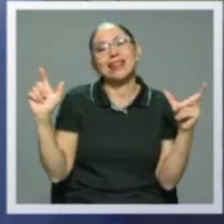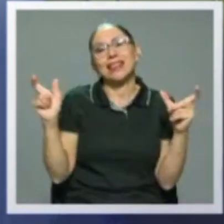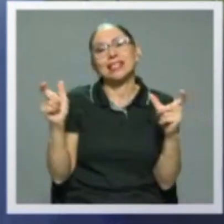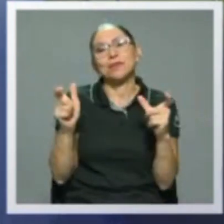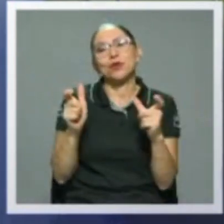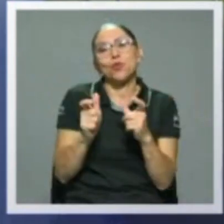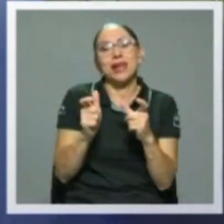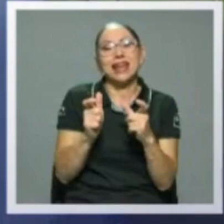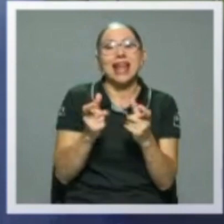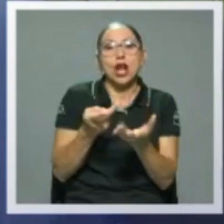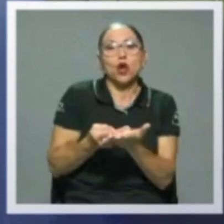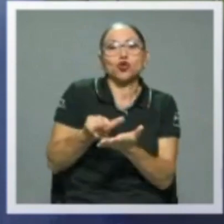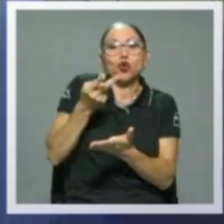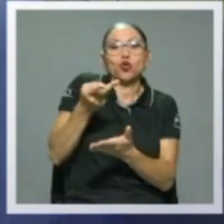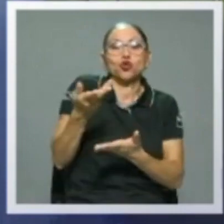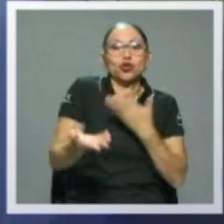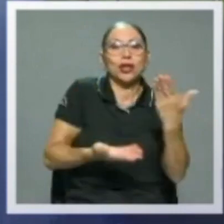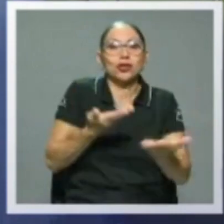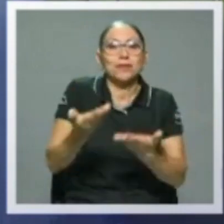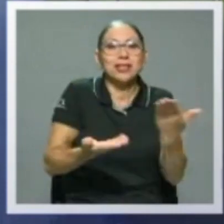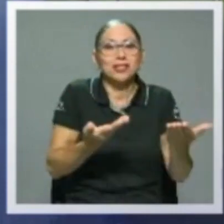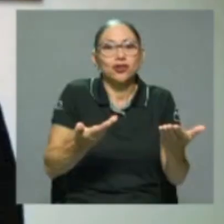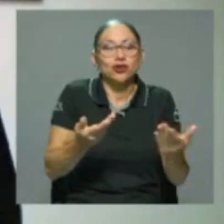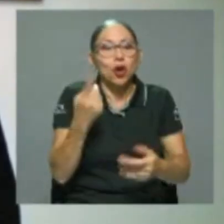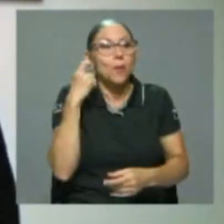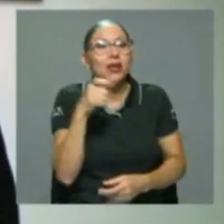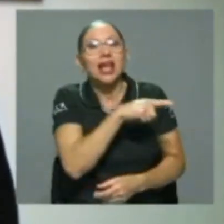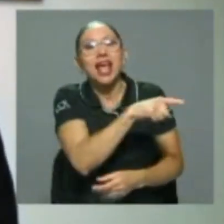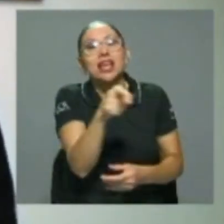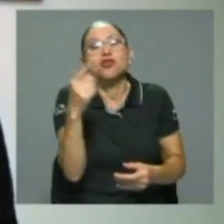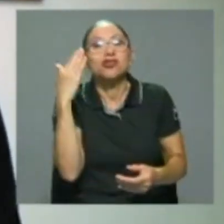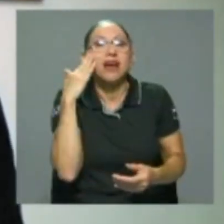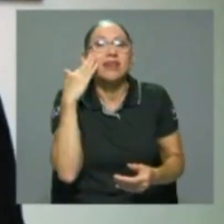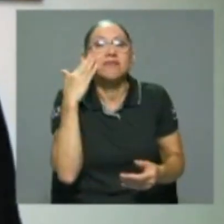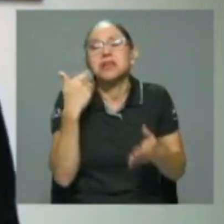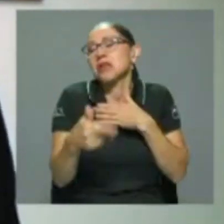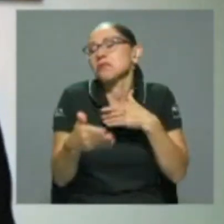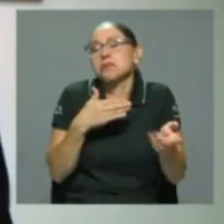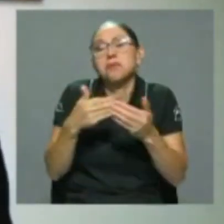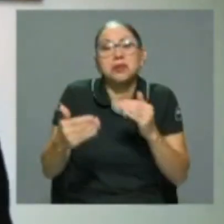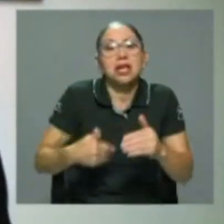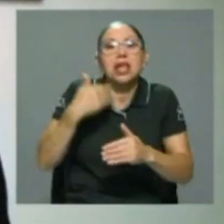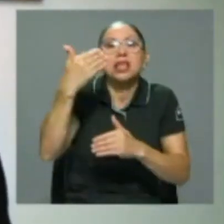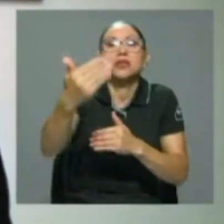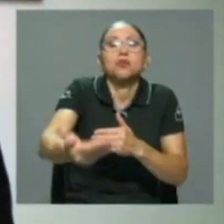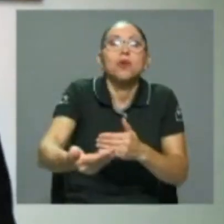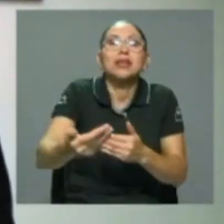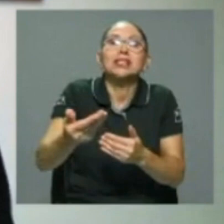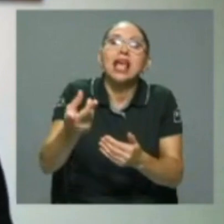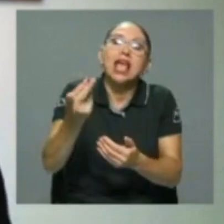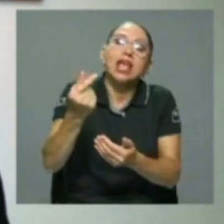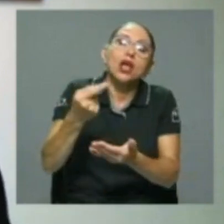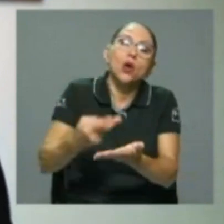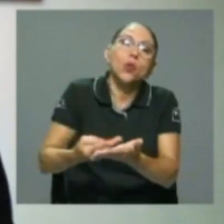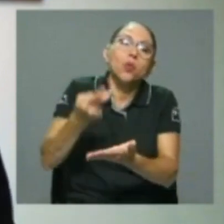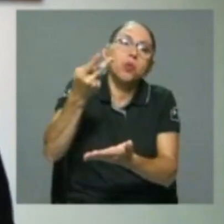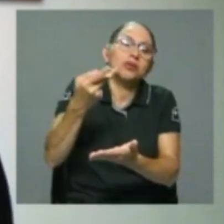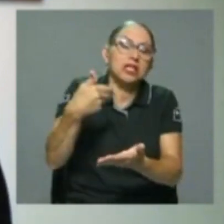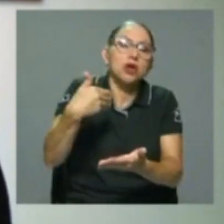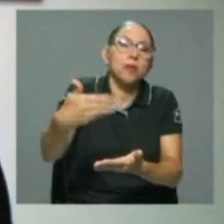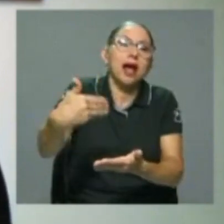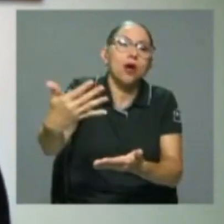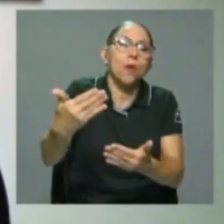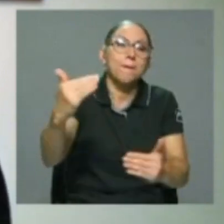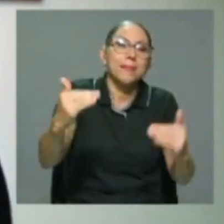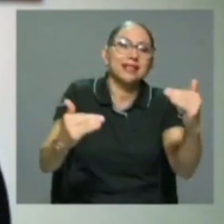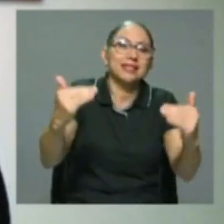esos servicios, si saben que de todas maneras se los van a compensar en la tarifa. Ahí no hay ningún estímulo. Y el otro problema que tiene,